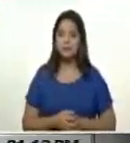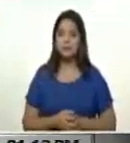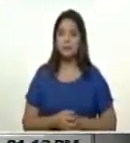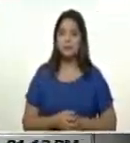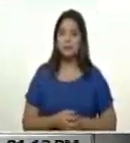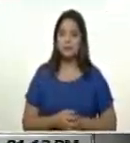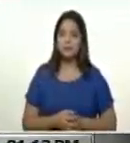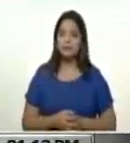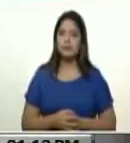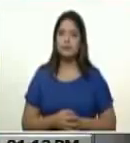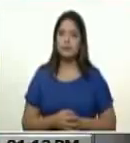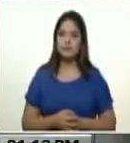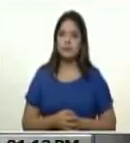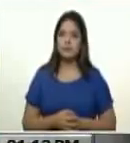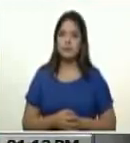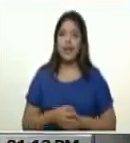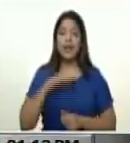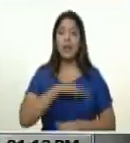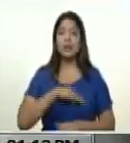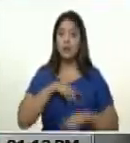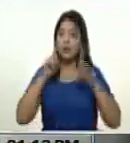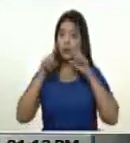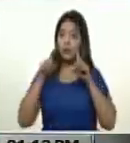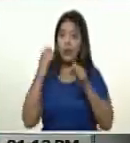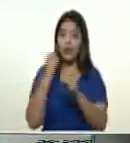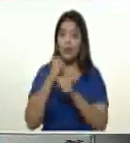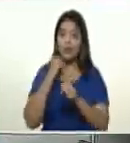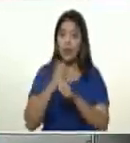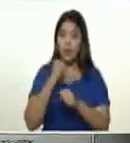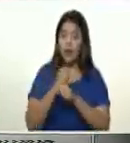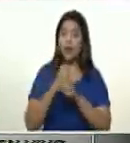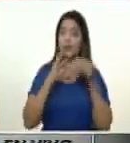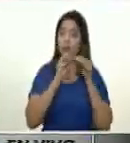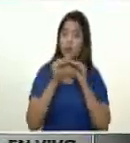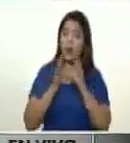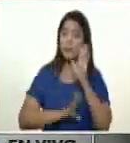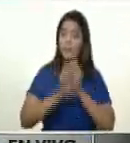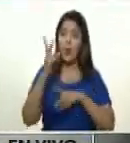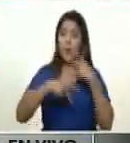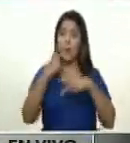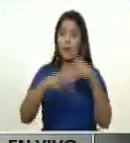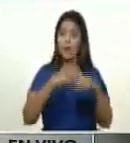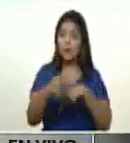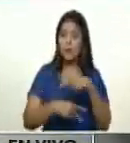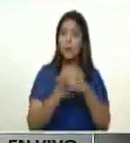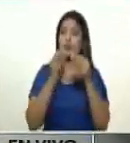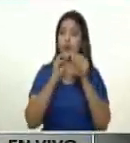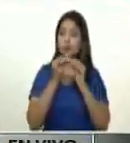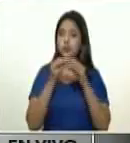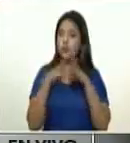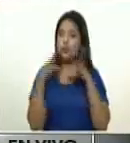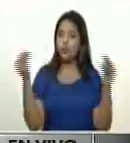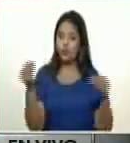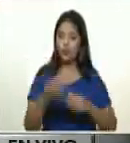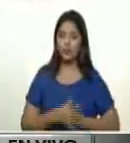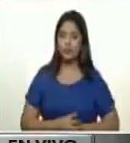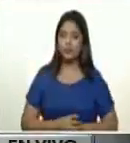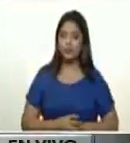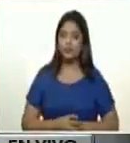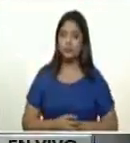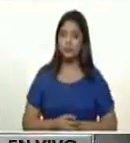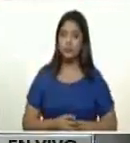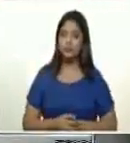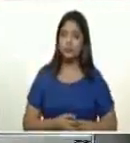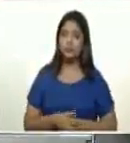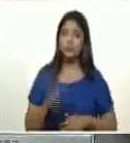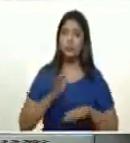el acompañamiento de la misión Sabi Trabajo nos ha financiado para incrementar el proceso productivo con un área de automatización. Correcto. Donde la